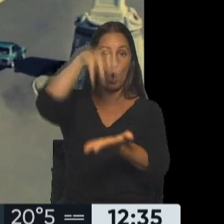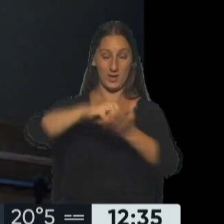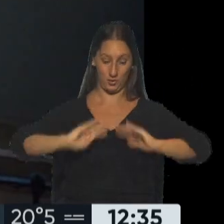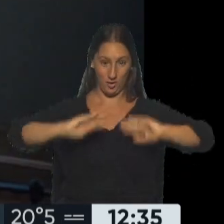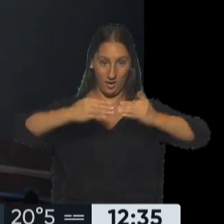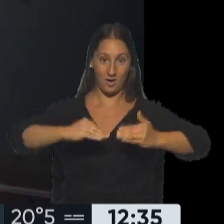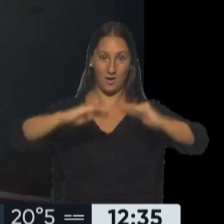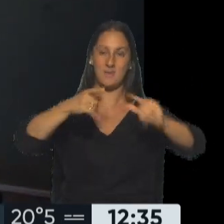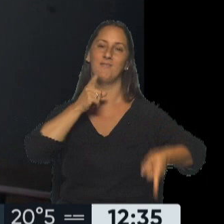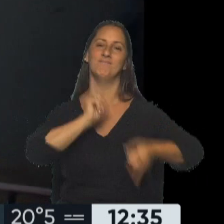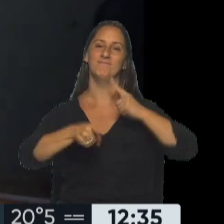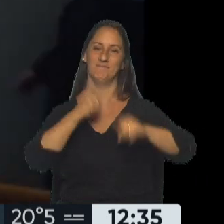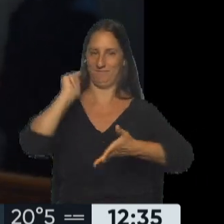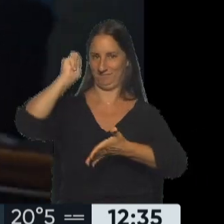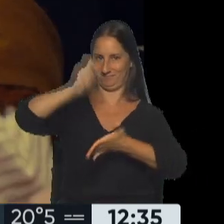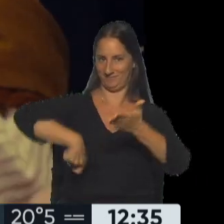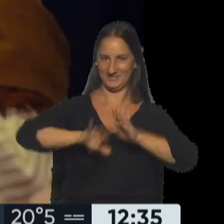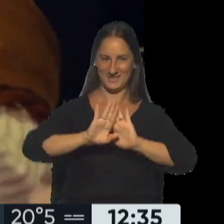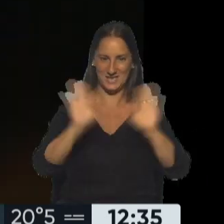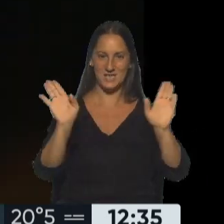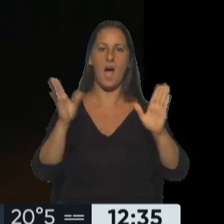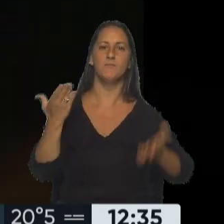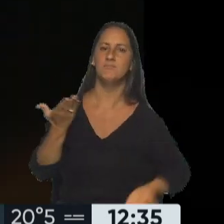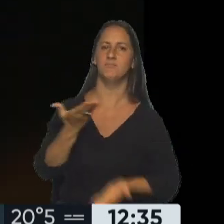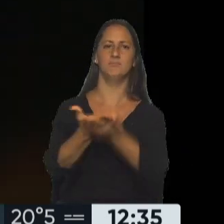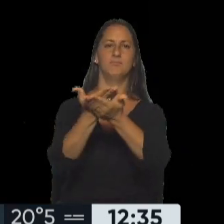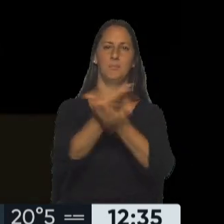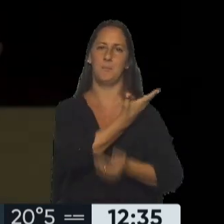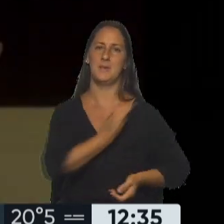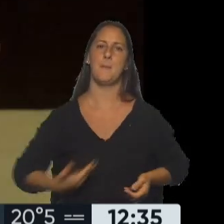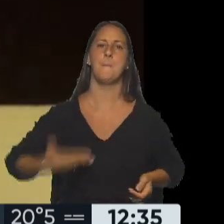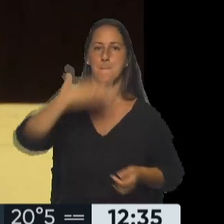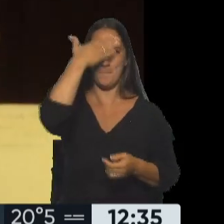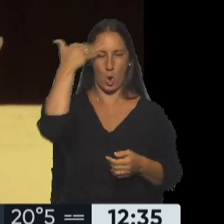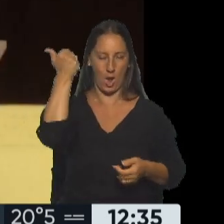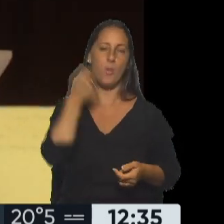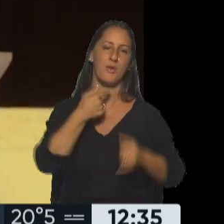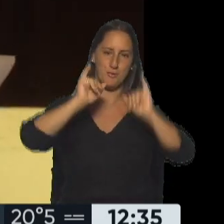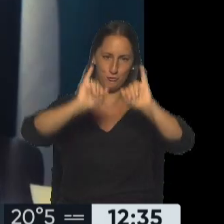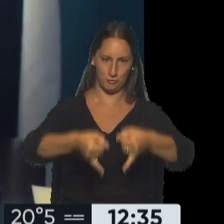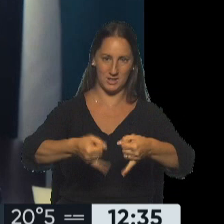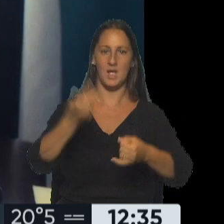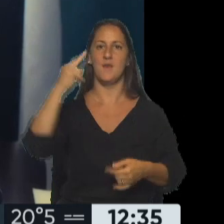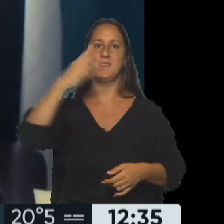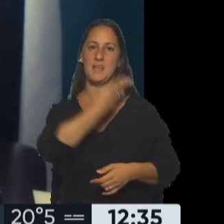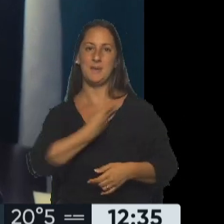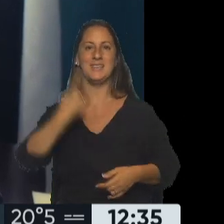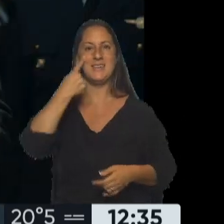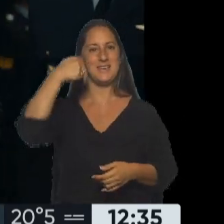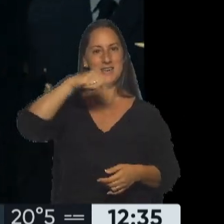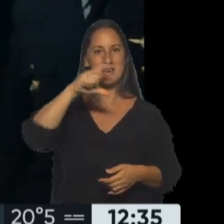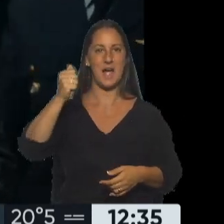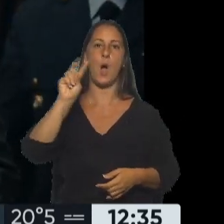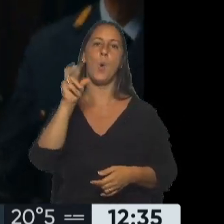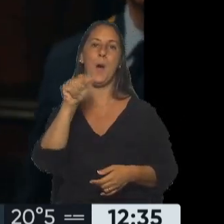un acuerdo que fue firmado y avalado por la presidenta de la Cámara de Diputados, Cecilia Moró, y el vicepresidente del Inca, Nicolás